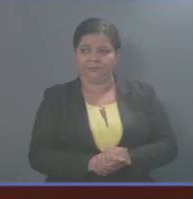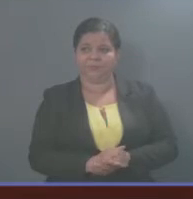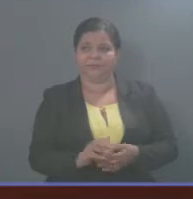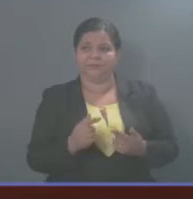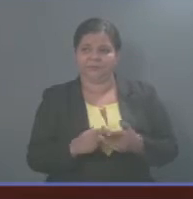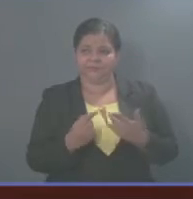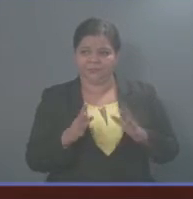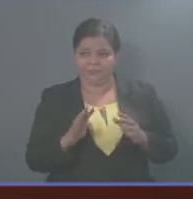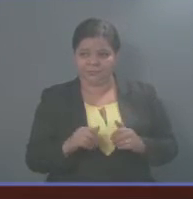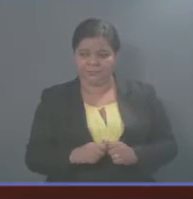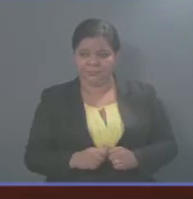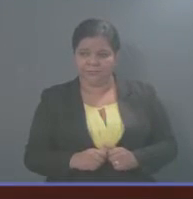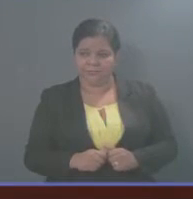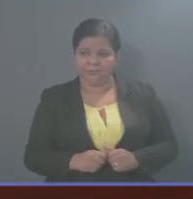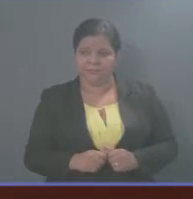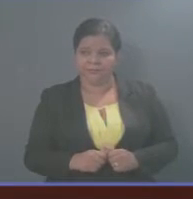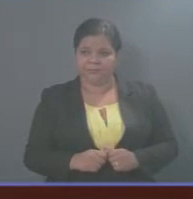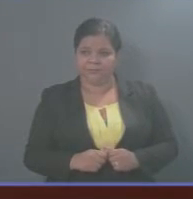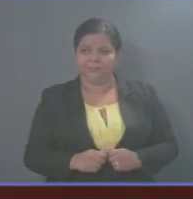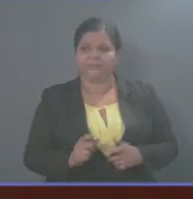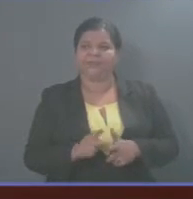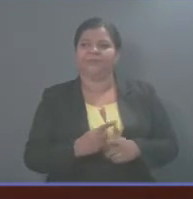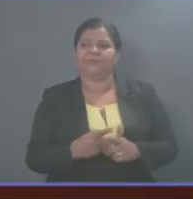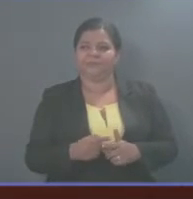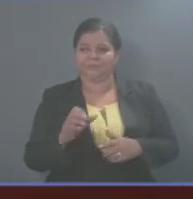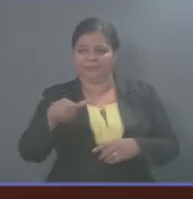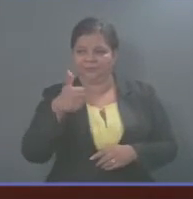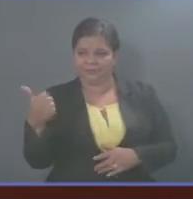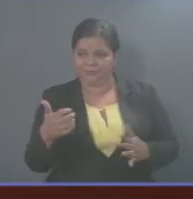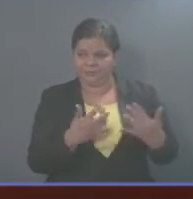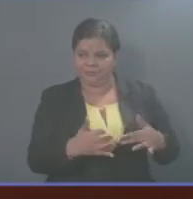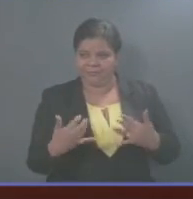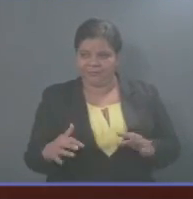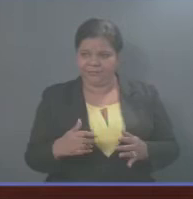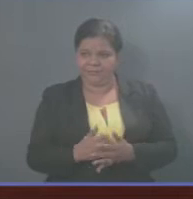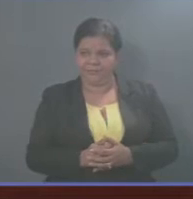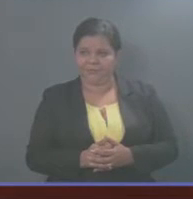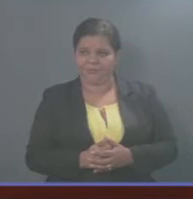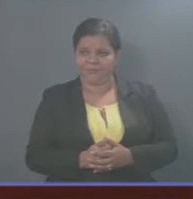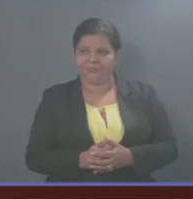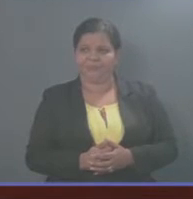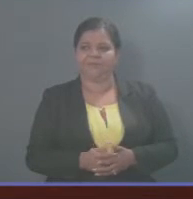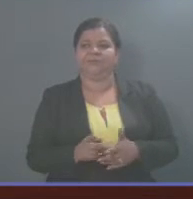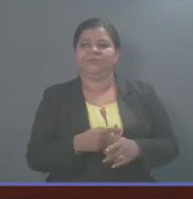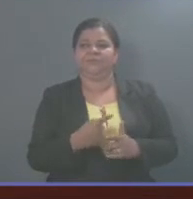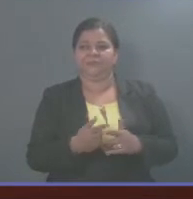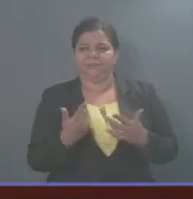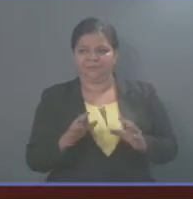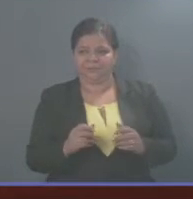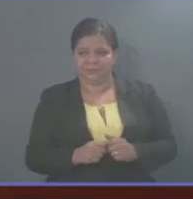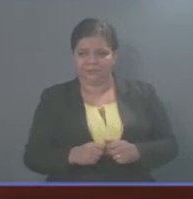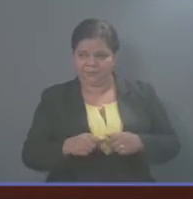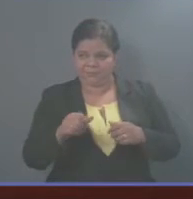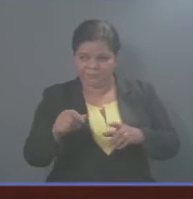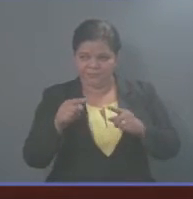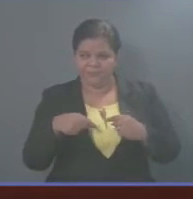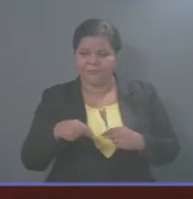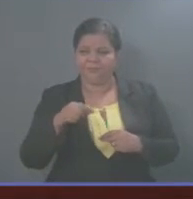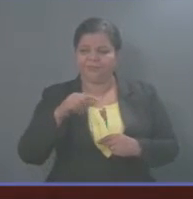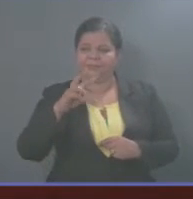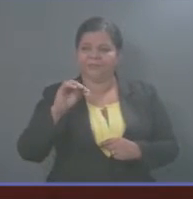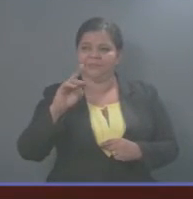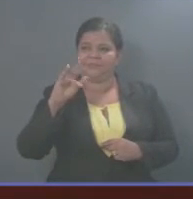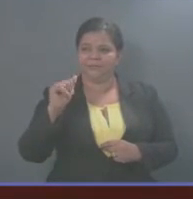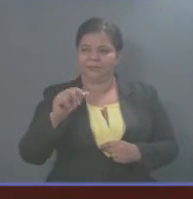pendientes de estudio. Tres, otras actividades. El 9 de septiembre del 2019 se recibió a la doctora María